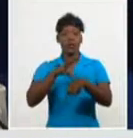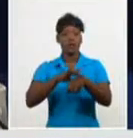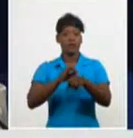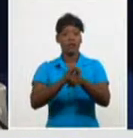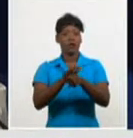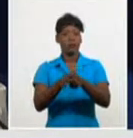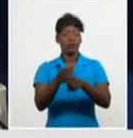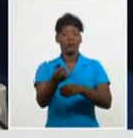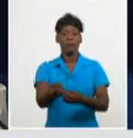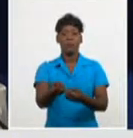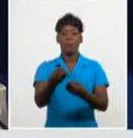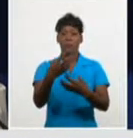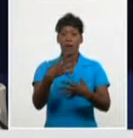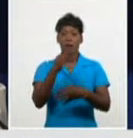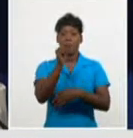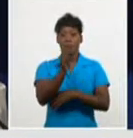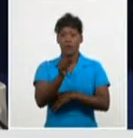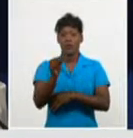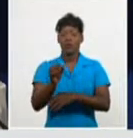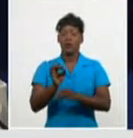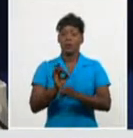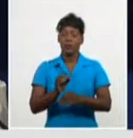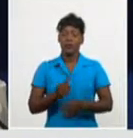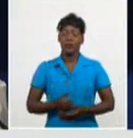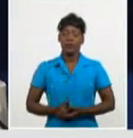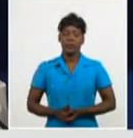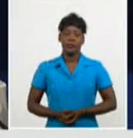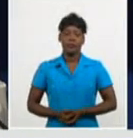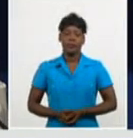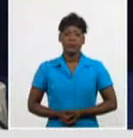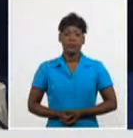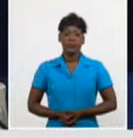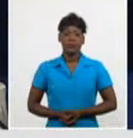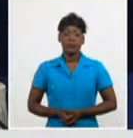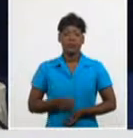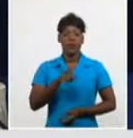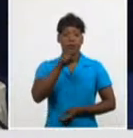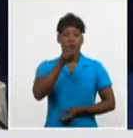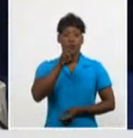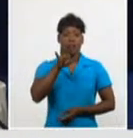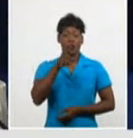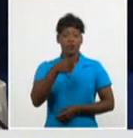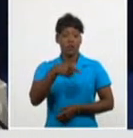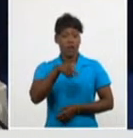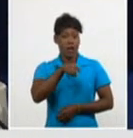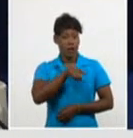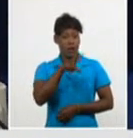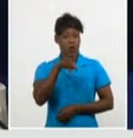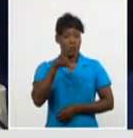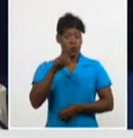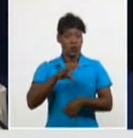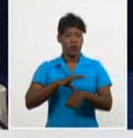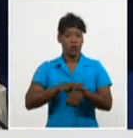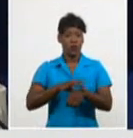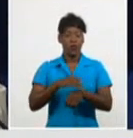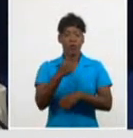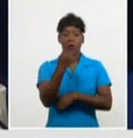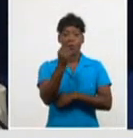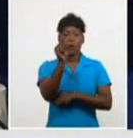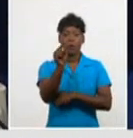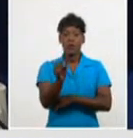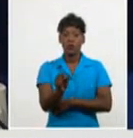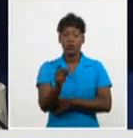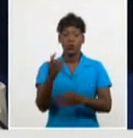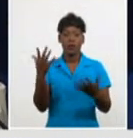sido diagnosticada. De los 14 pacientes del día de ayer, en uno no se precisa la fuente